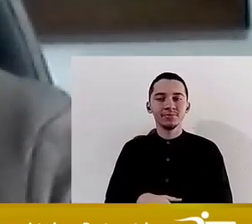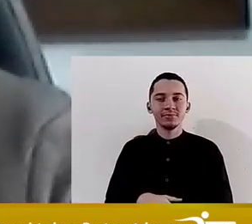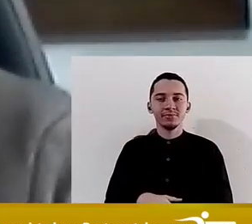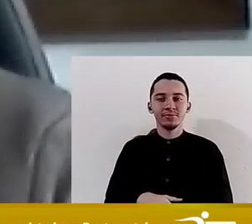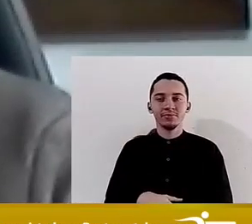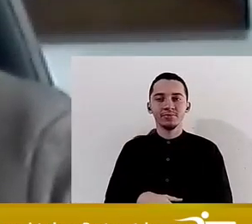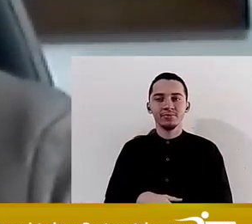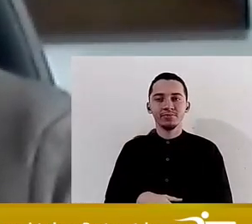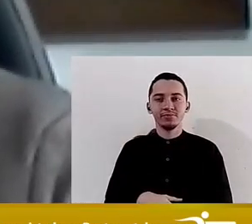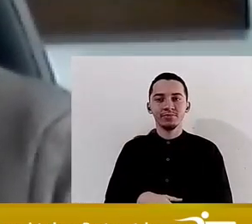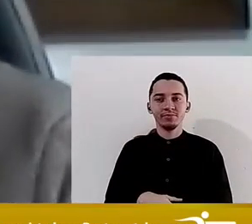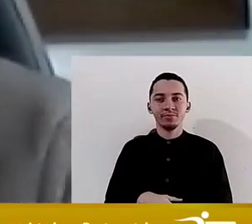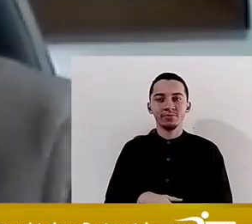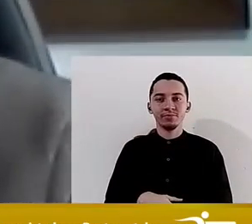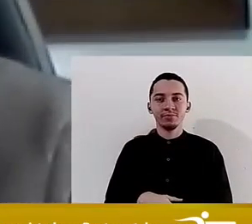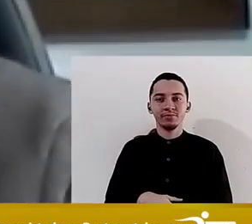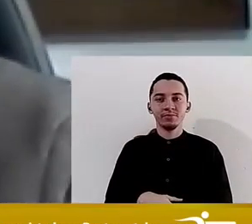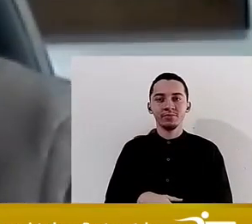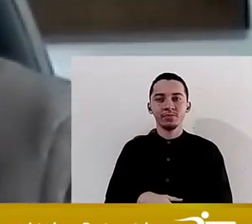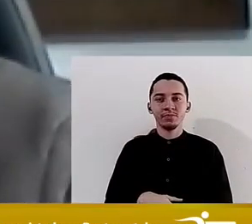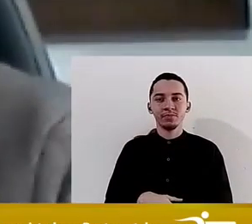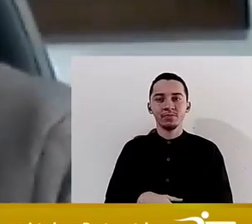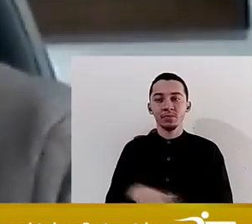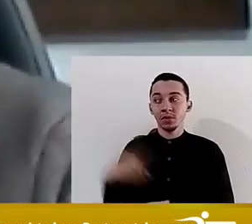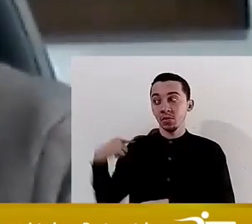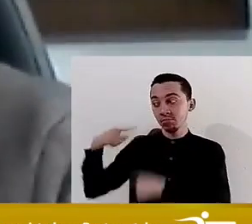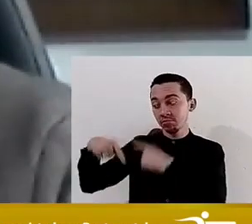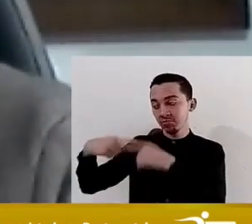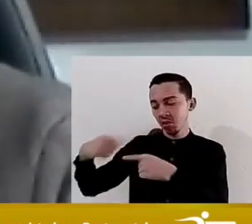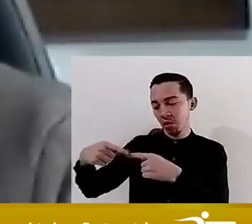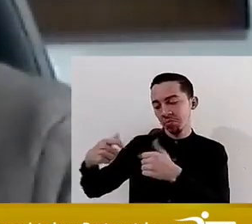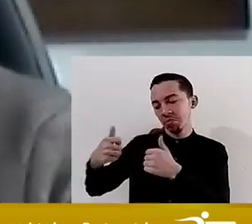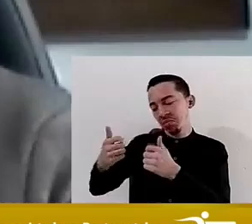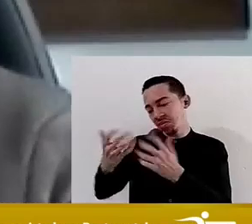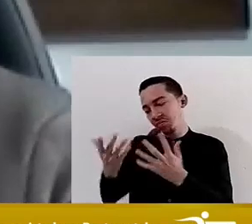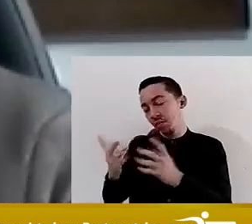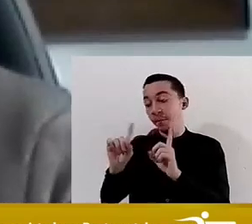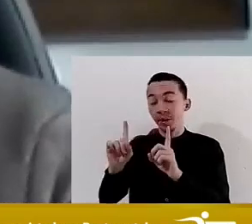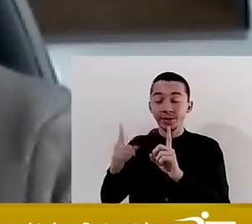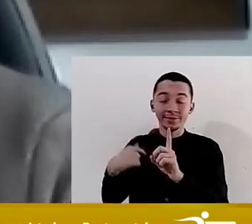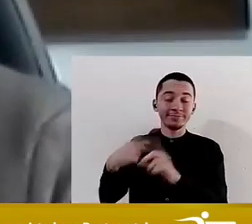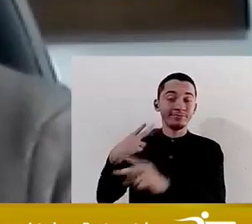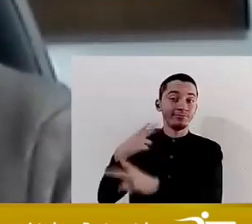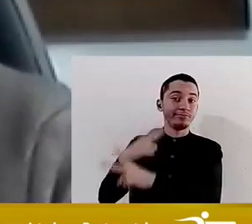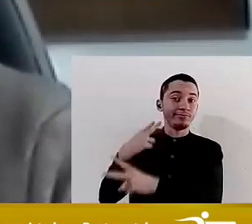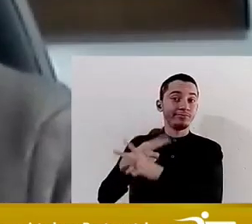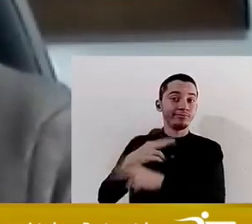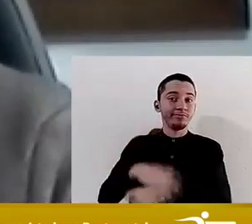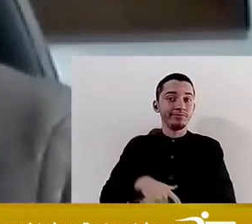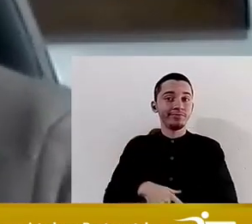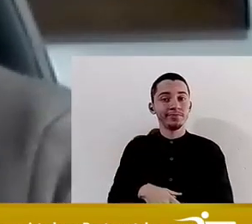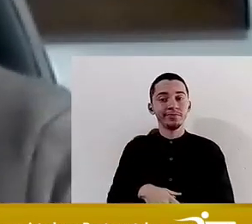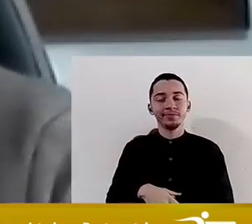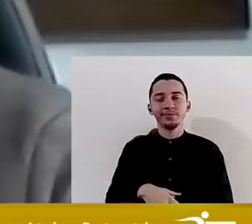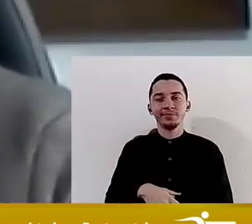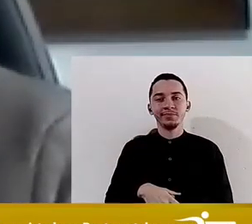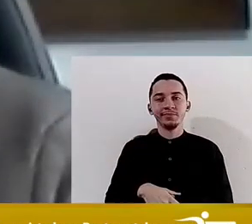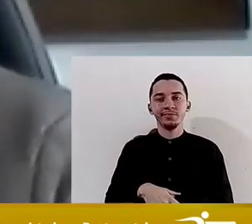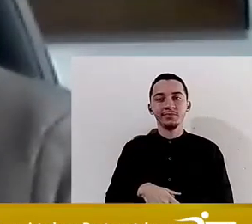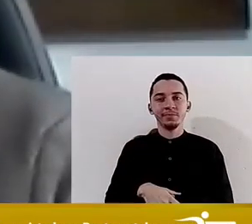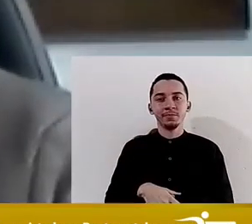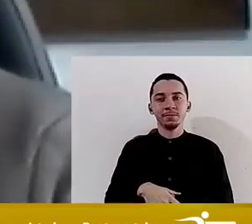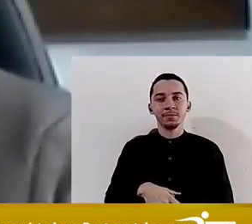es peligrosa. Puede ser buena por un lado, pero tiene sus peligros. No merezco nada